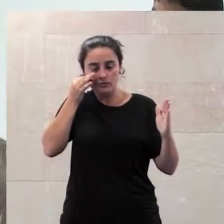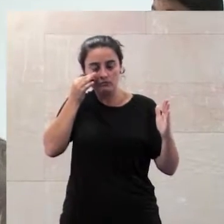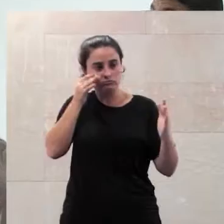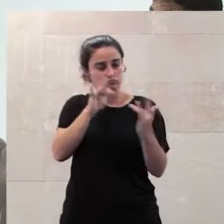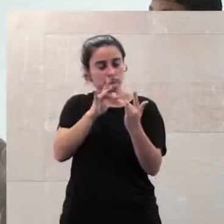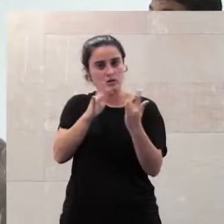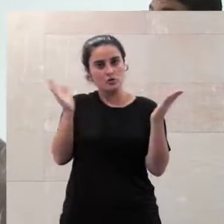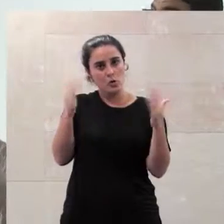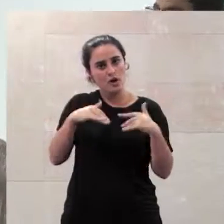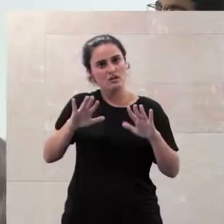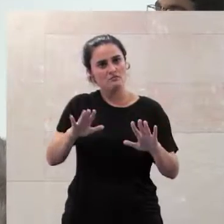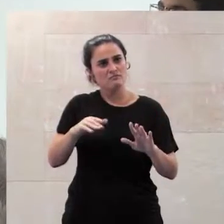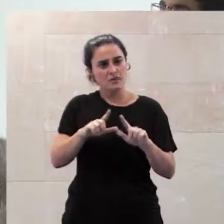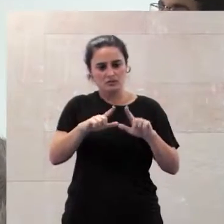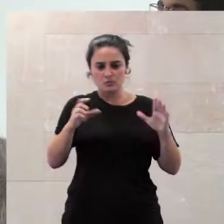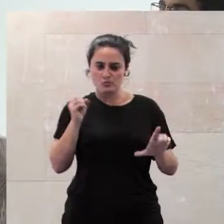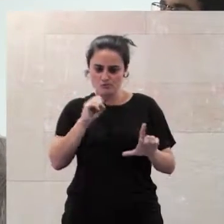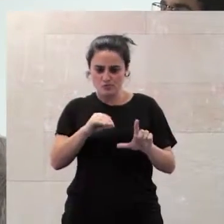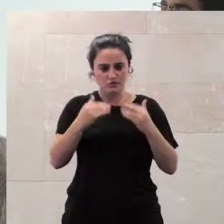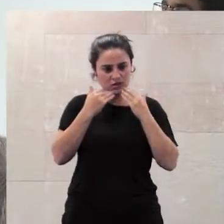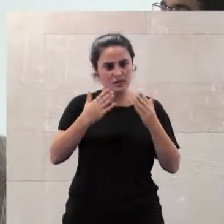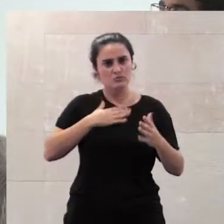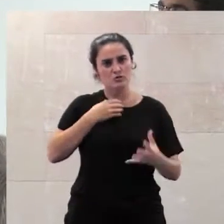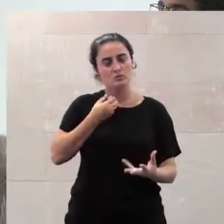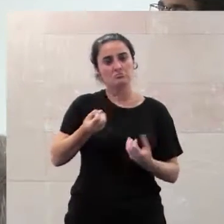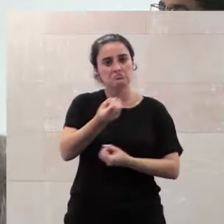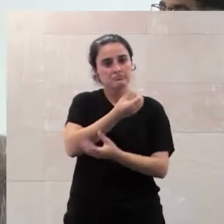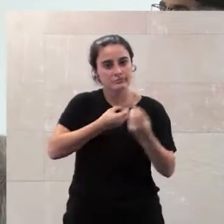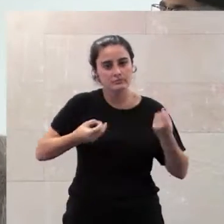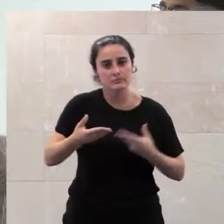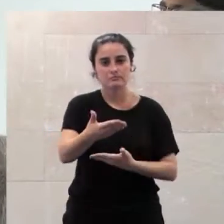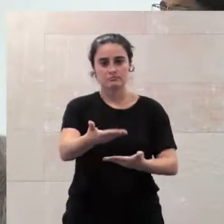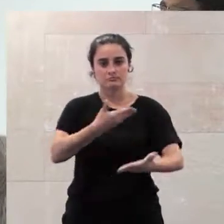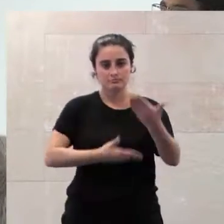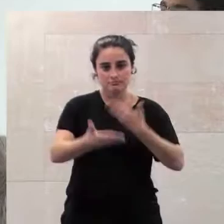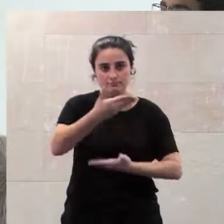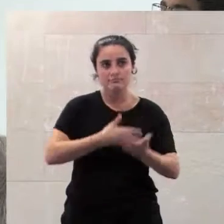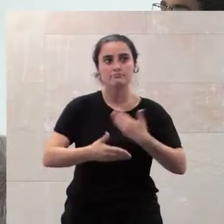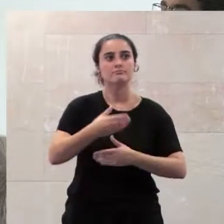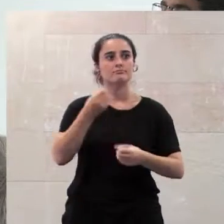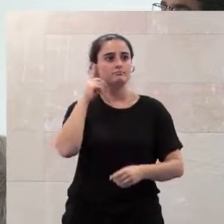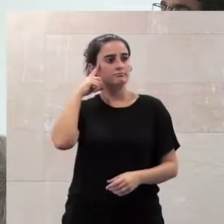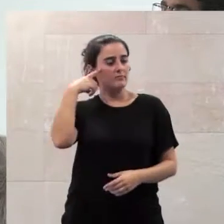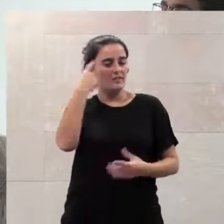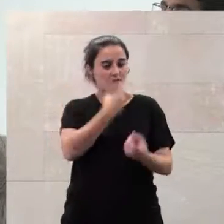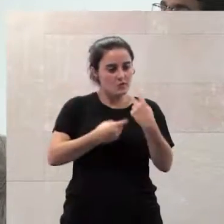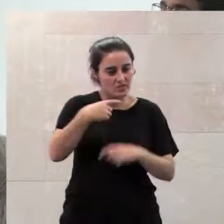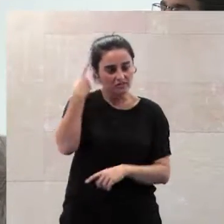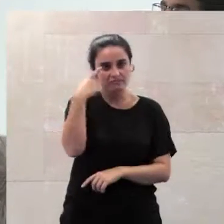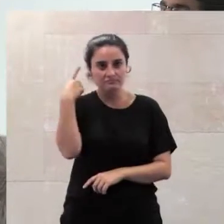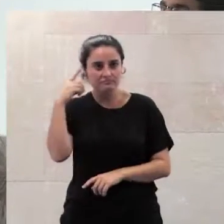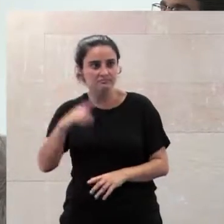que nos sirve pues para comentar y bueno, para compartir saberes y todo tipo de información.